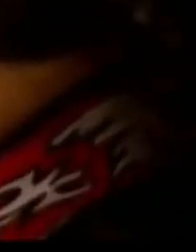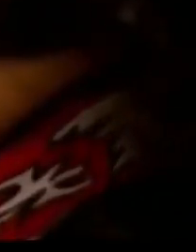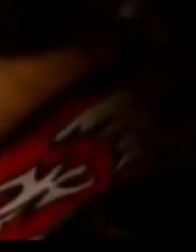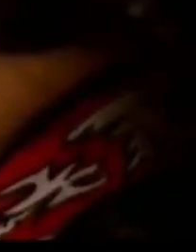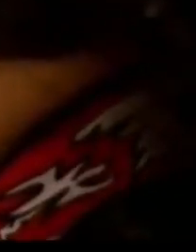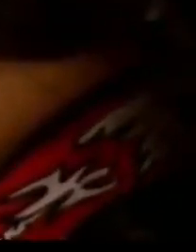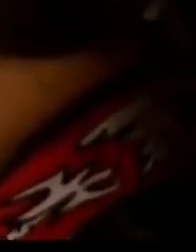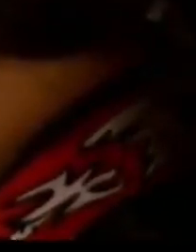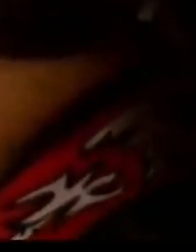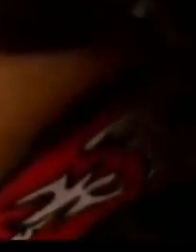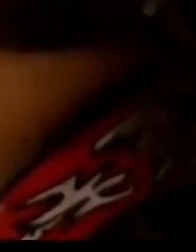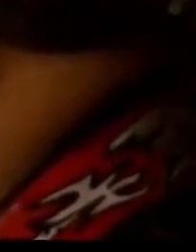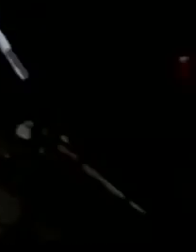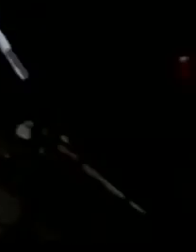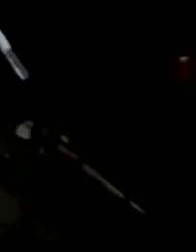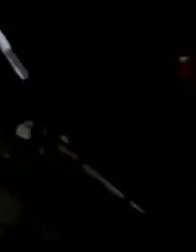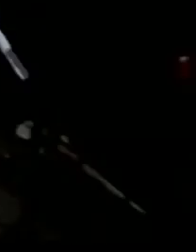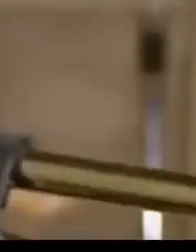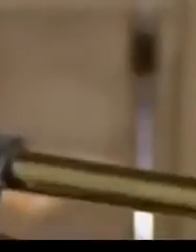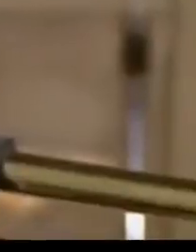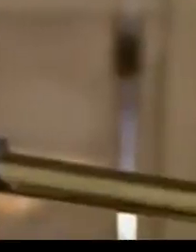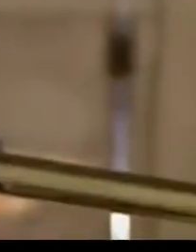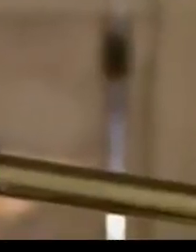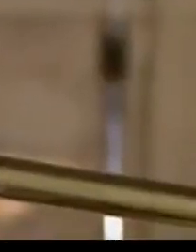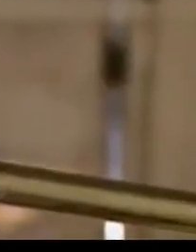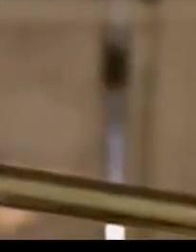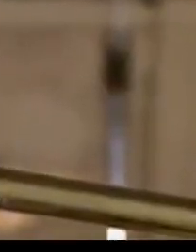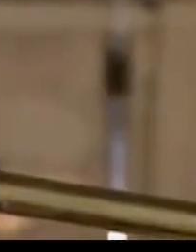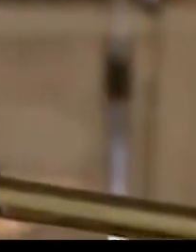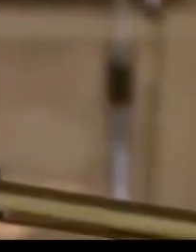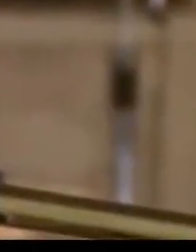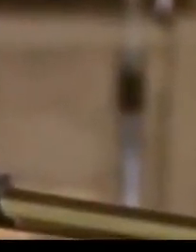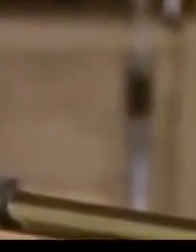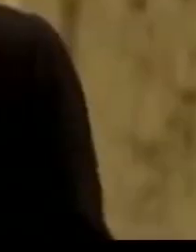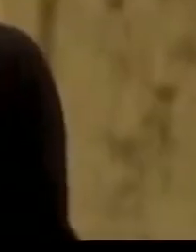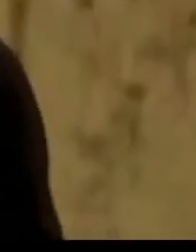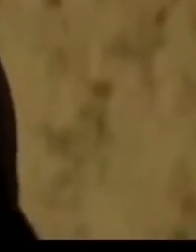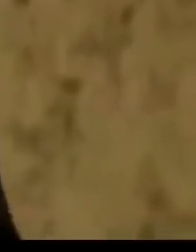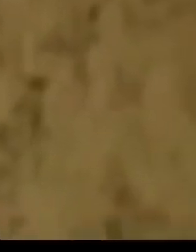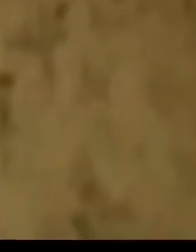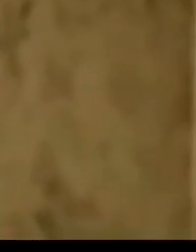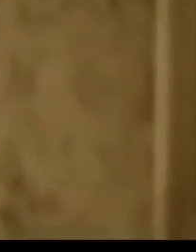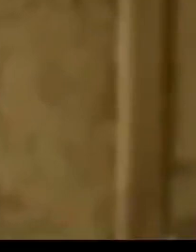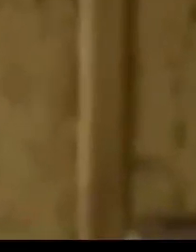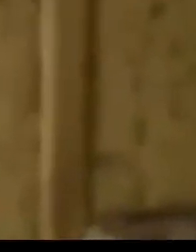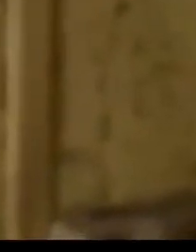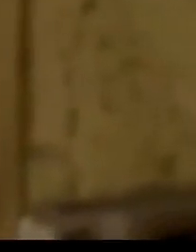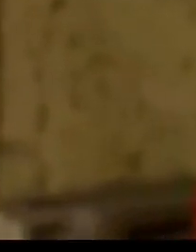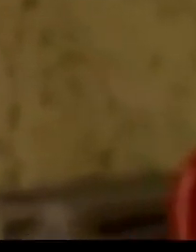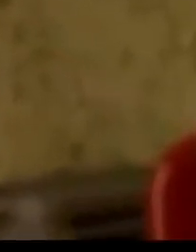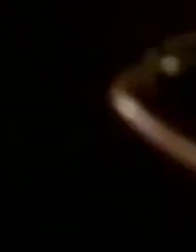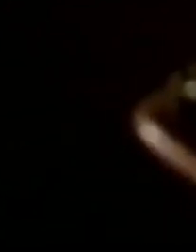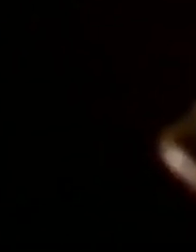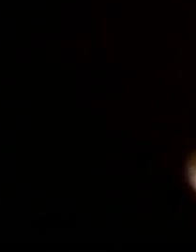Pero nunca lograrás ni siquiera mi amistad, y eso yo sé.